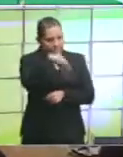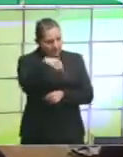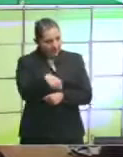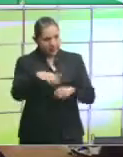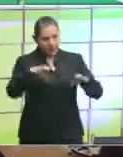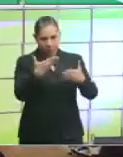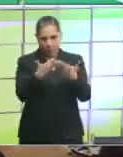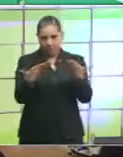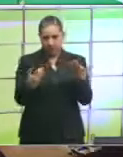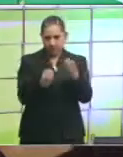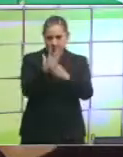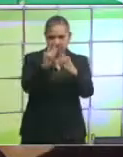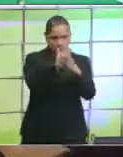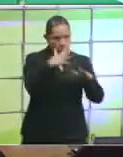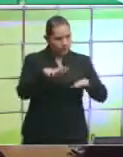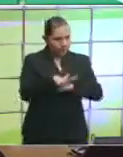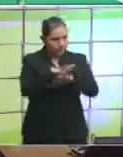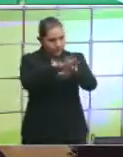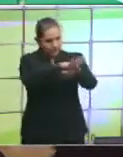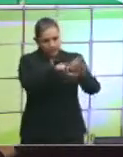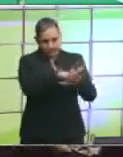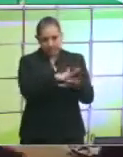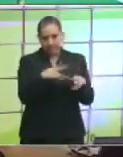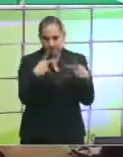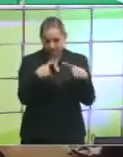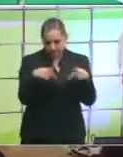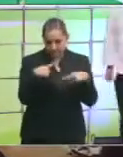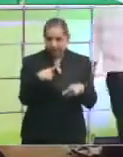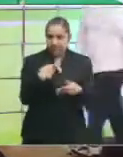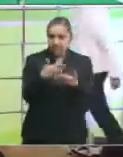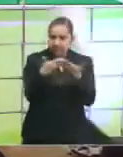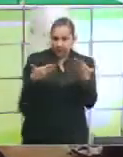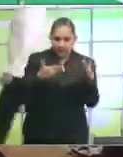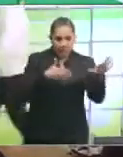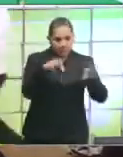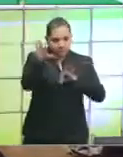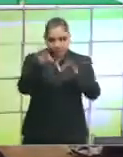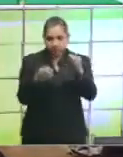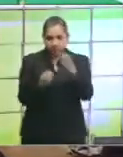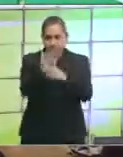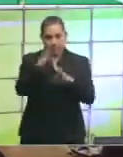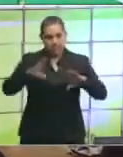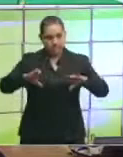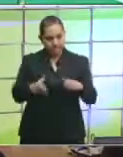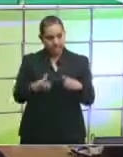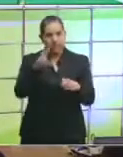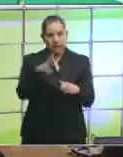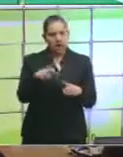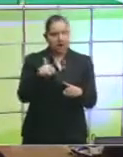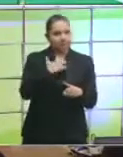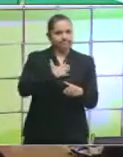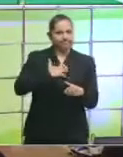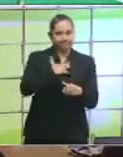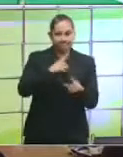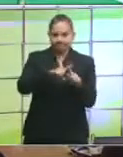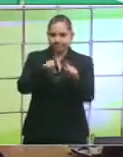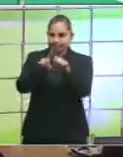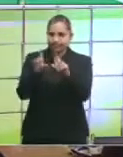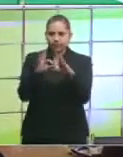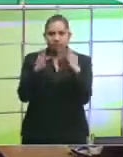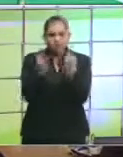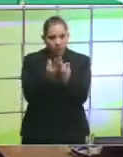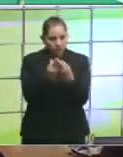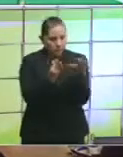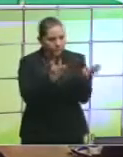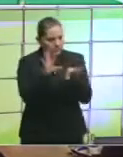tiene una integración que me complace muchísimo por la calidad de sus integrantes por la amistad